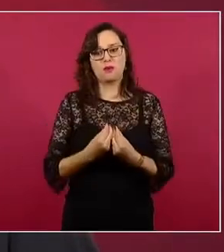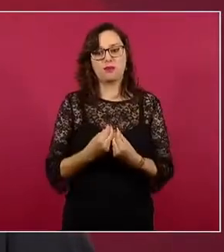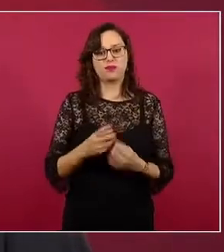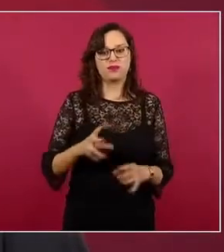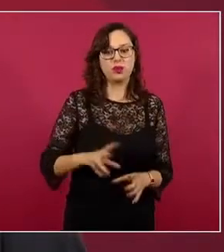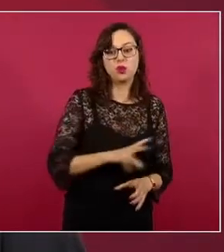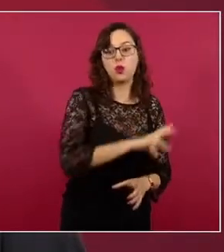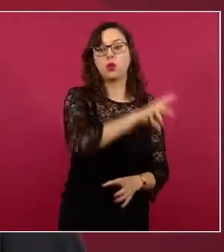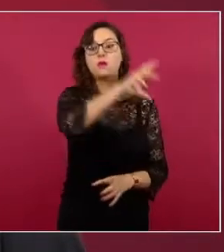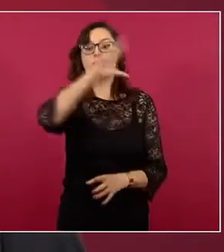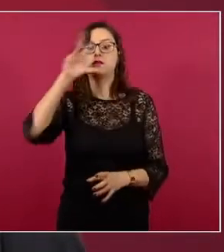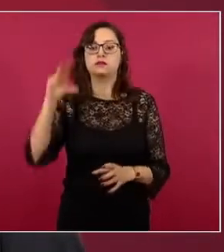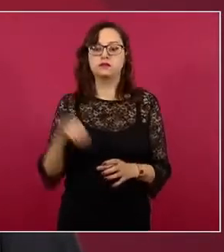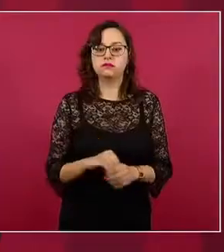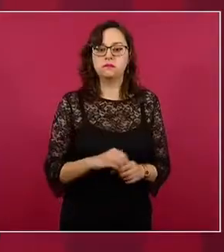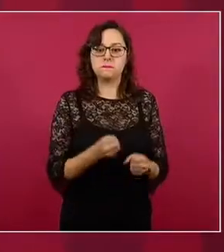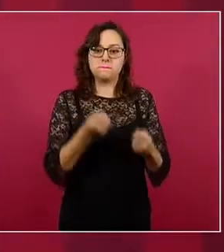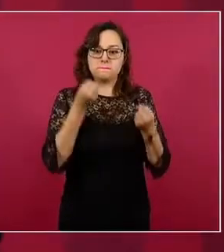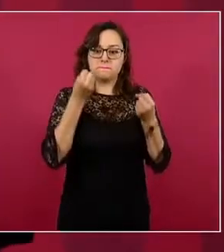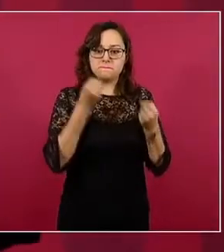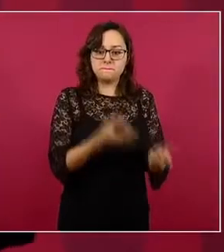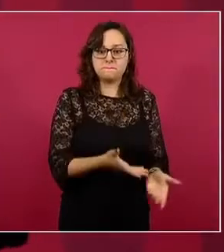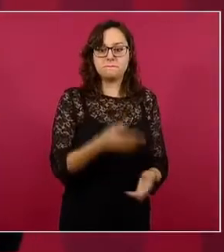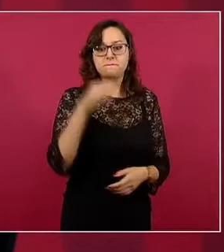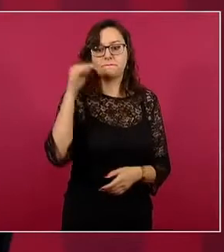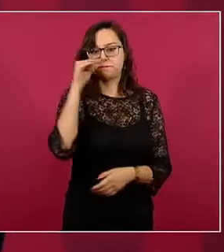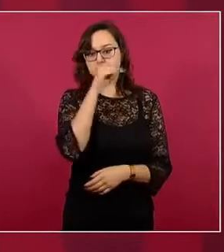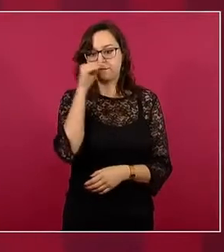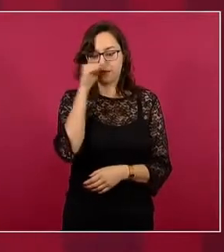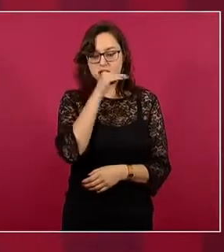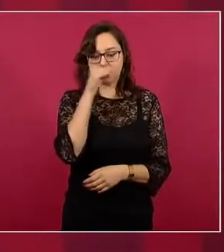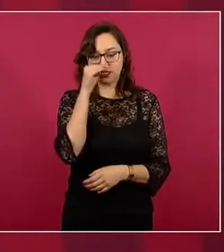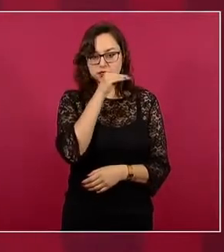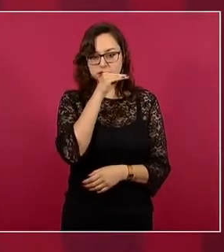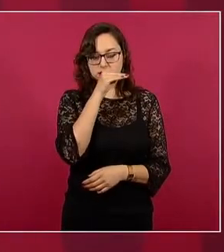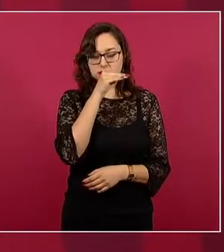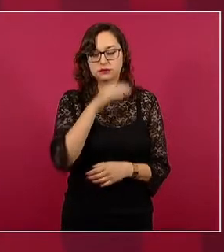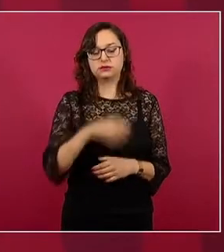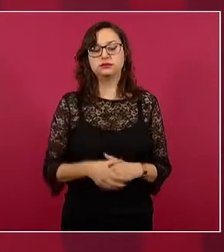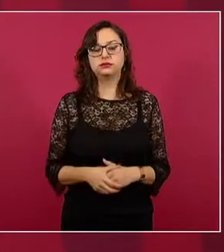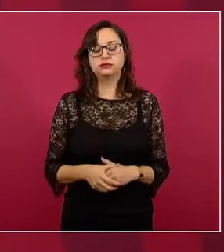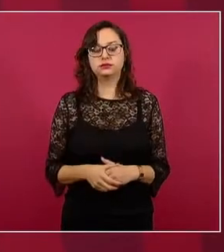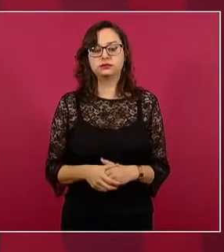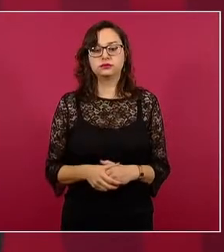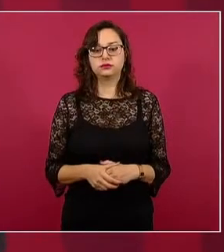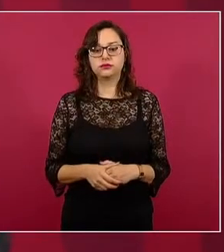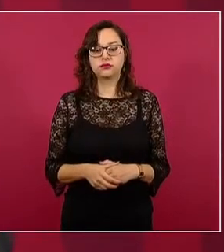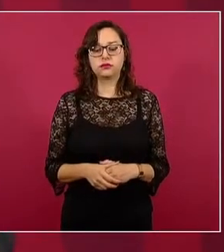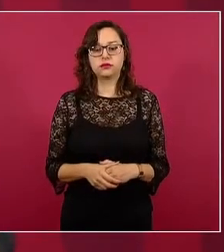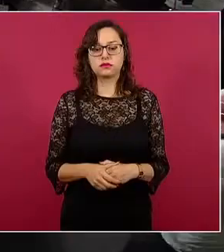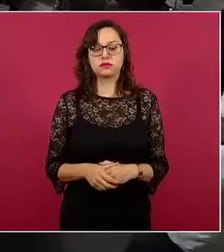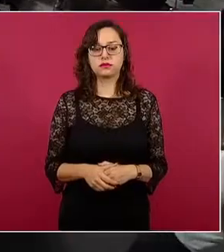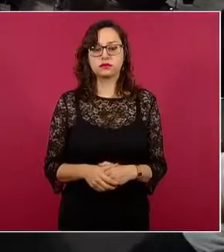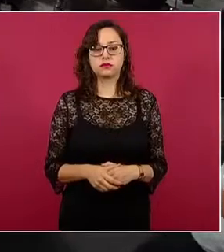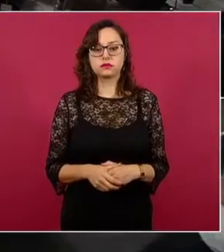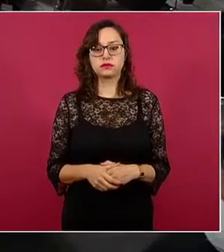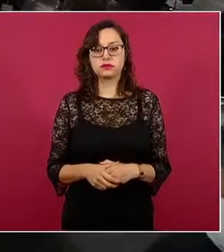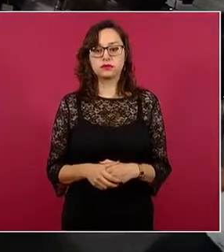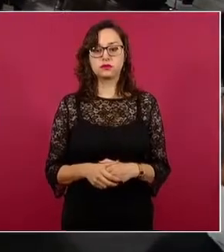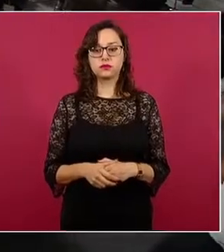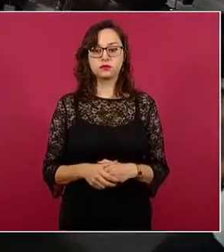con la salud de manera gratuita. Esto también